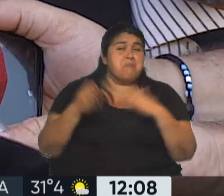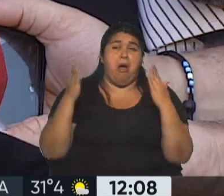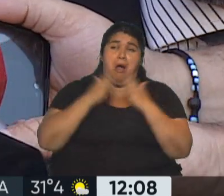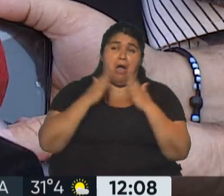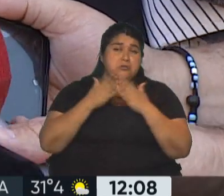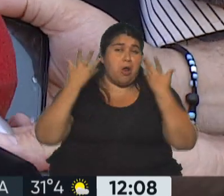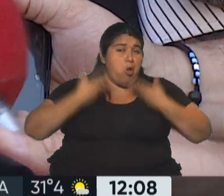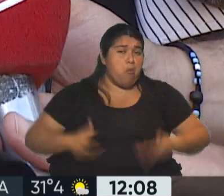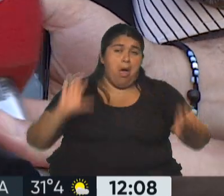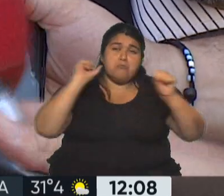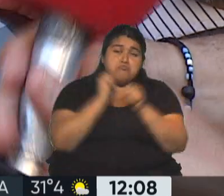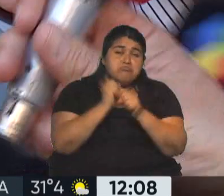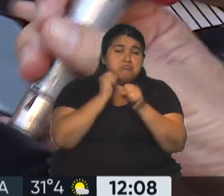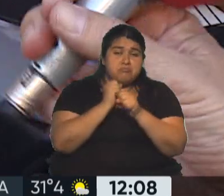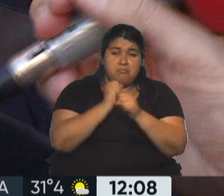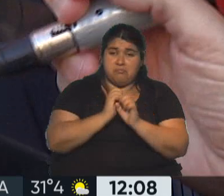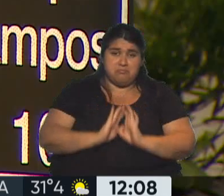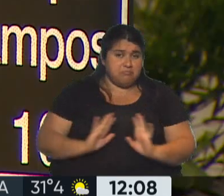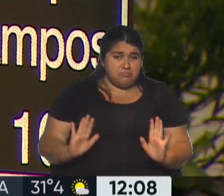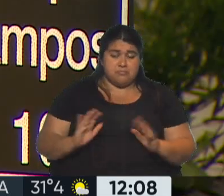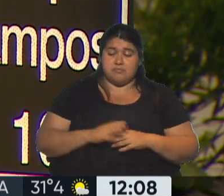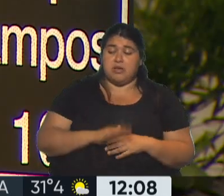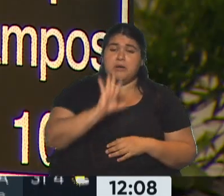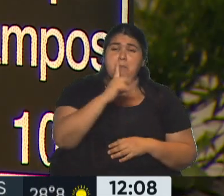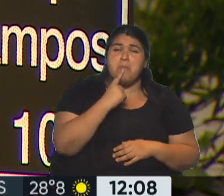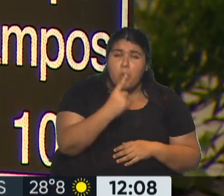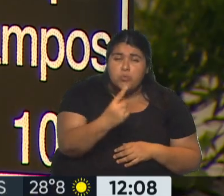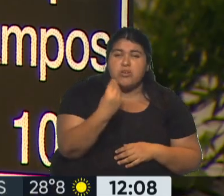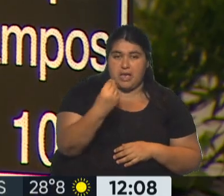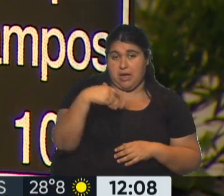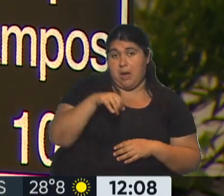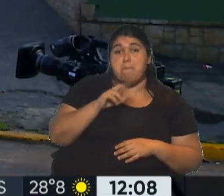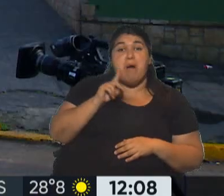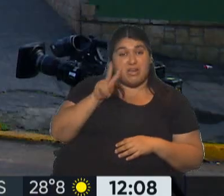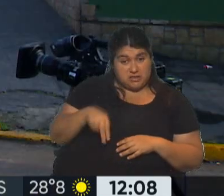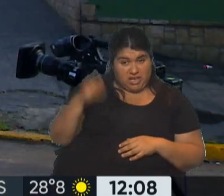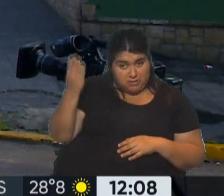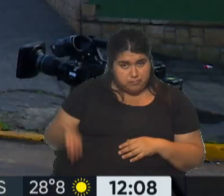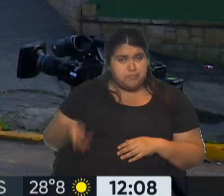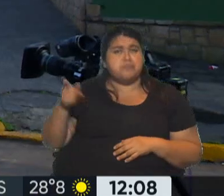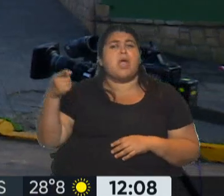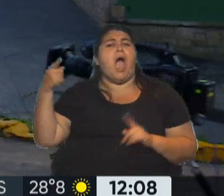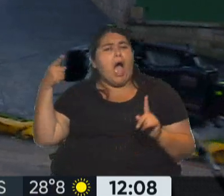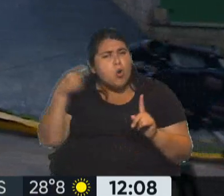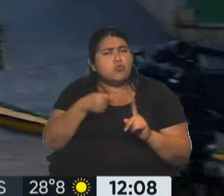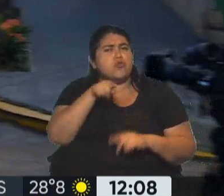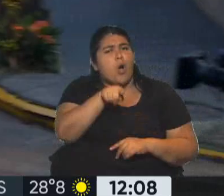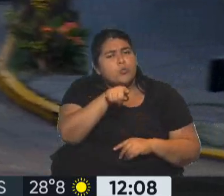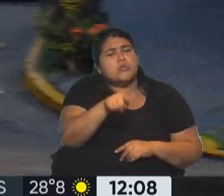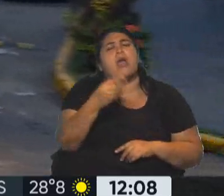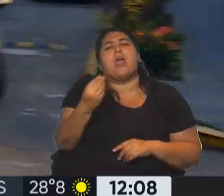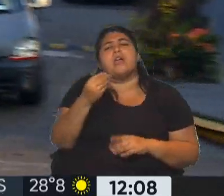normal. Niña, le hago una preguntita. A Martín del Río, ¿no? Lo acusó usted de ser cómplice